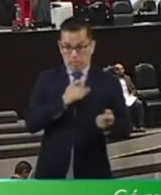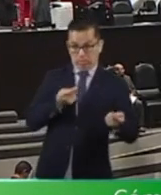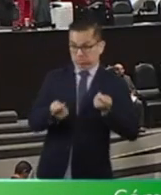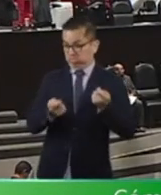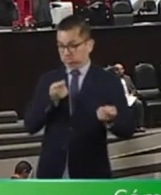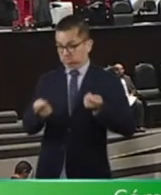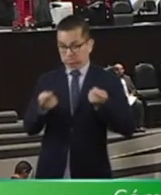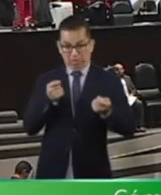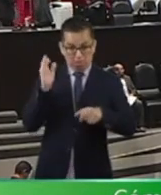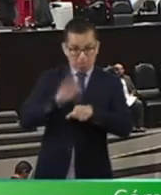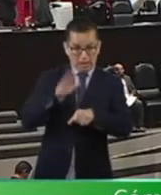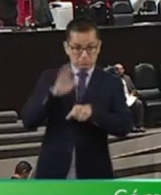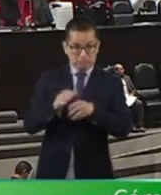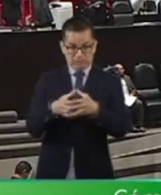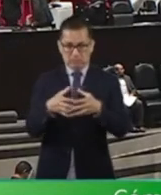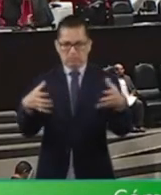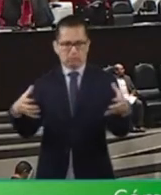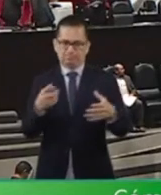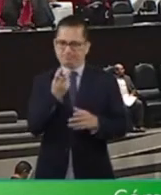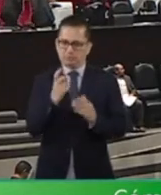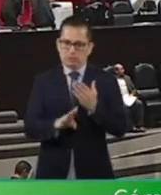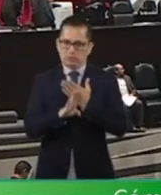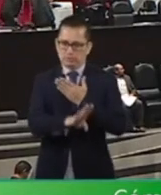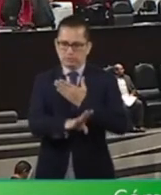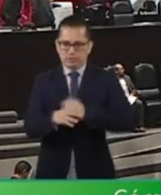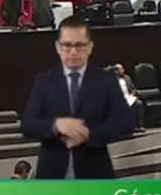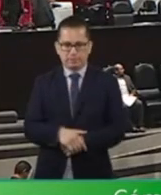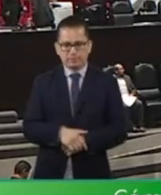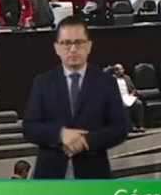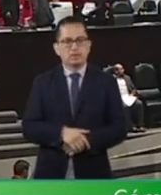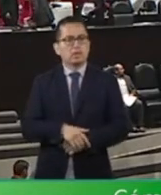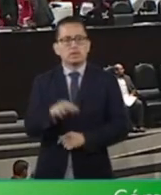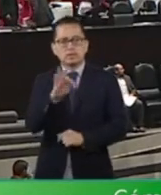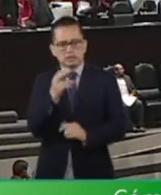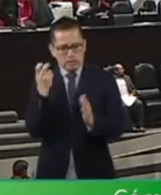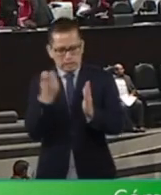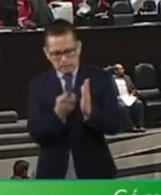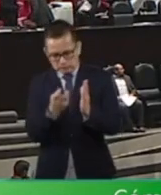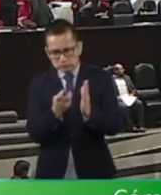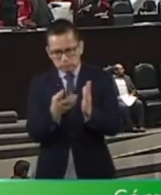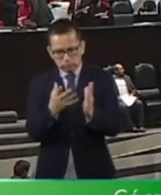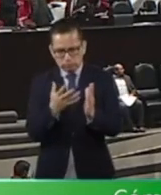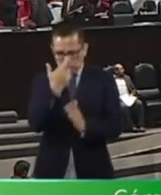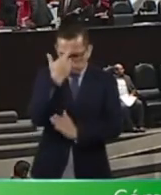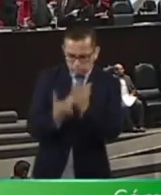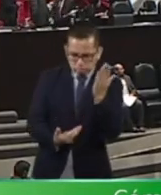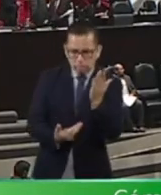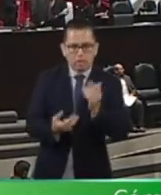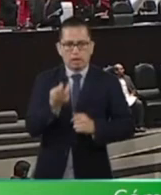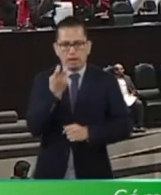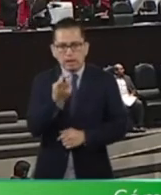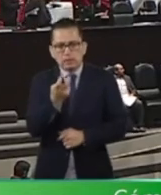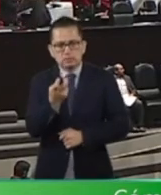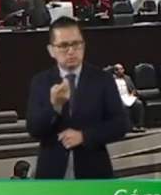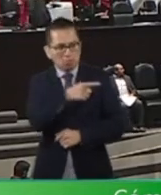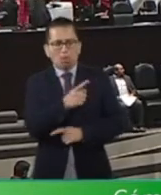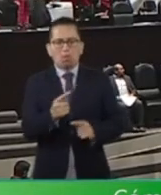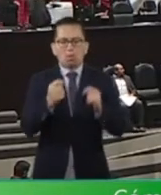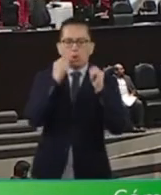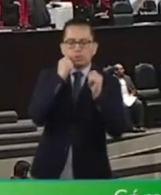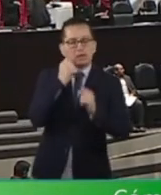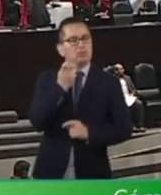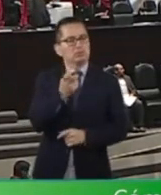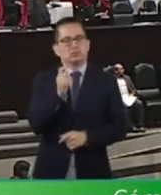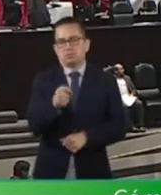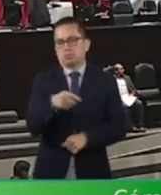crecientemente en la vida civil. Cualquier intento de ignorarlo o reinterpretarlo de manera laxa pone en